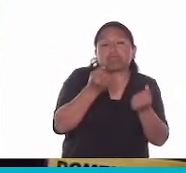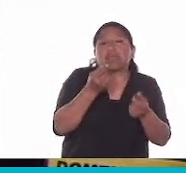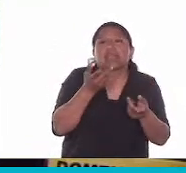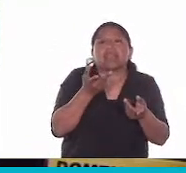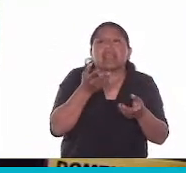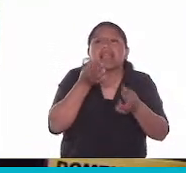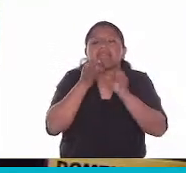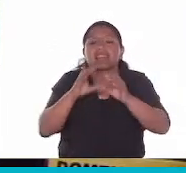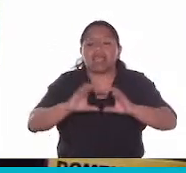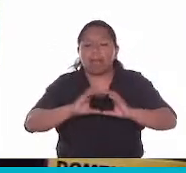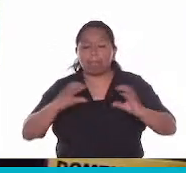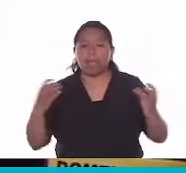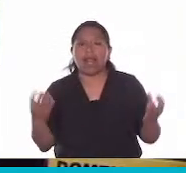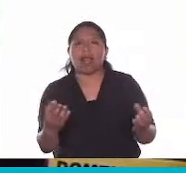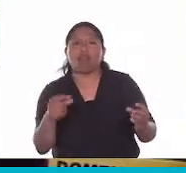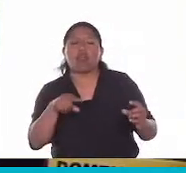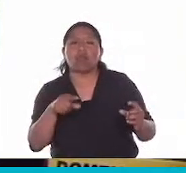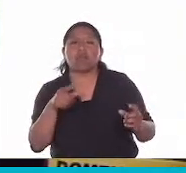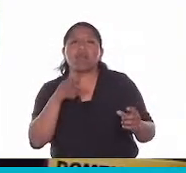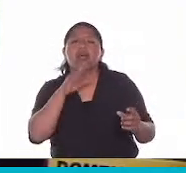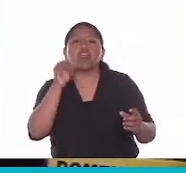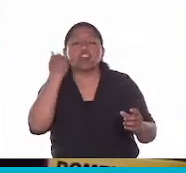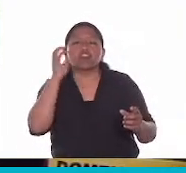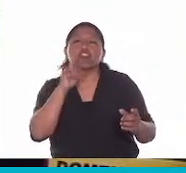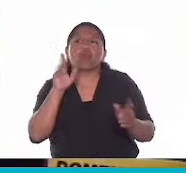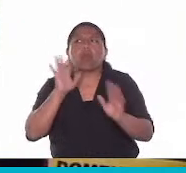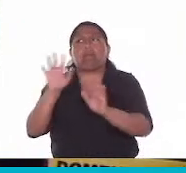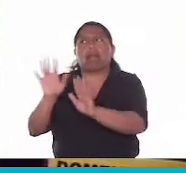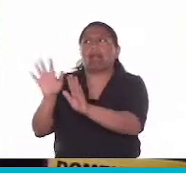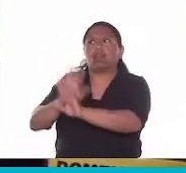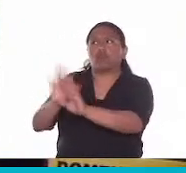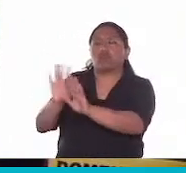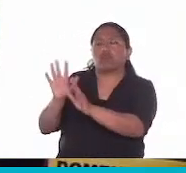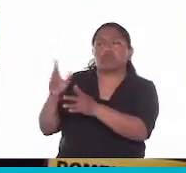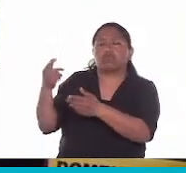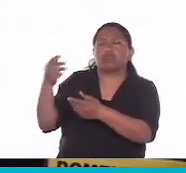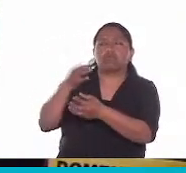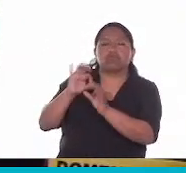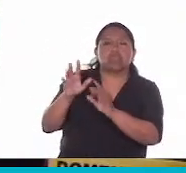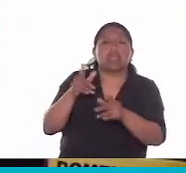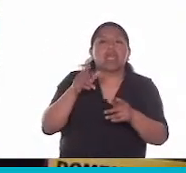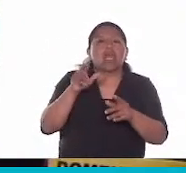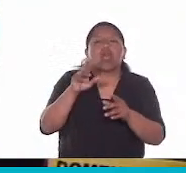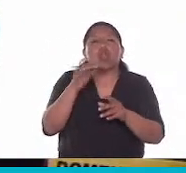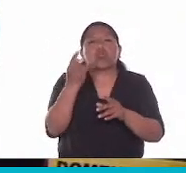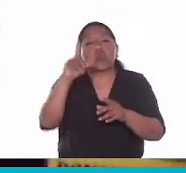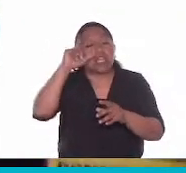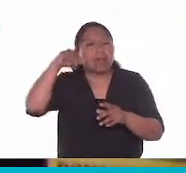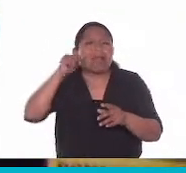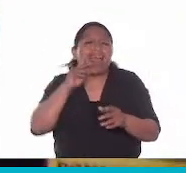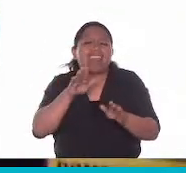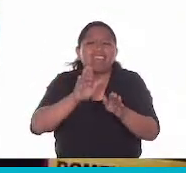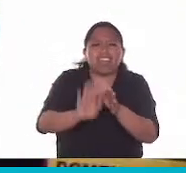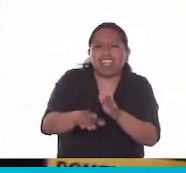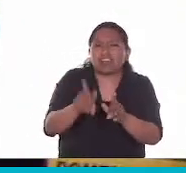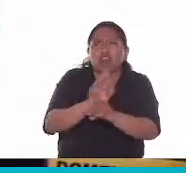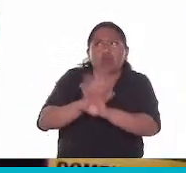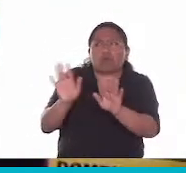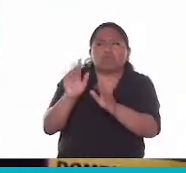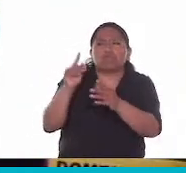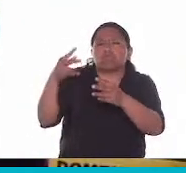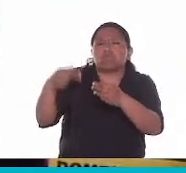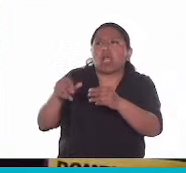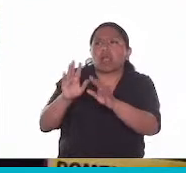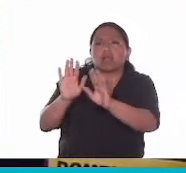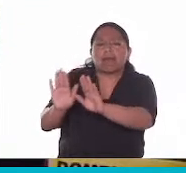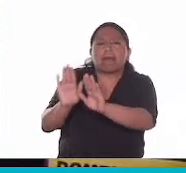paragolpes a Toyota le dicen para no me traigas más el que vendía rulemanes y pastilla de freno lo mismo y así